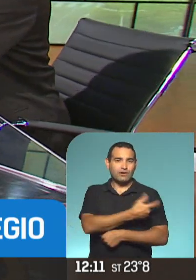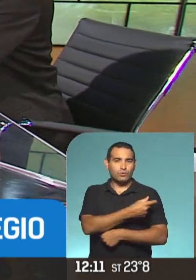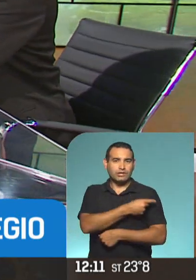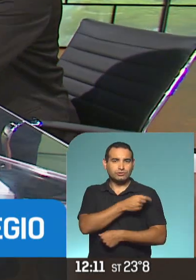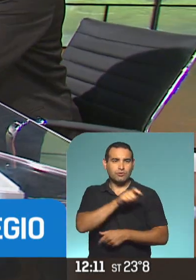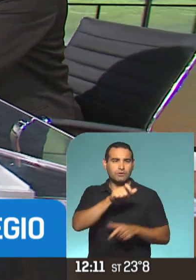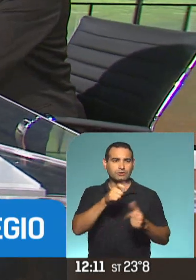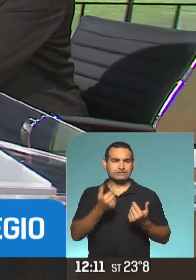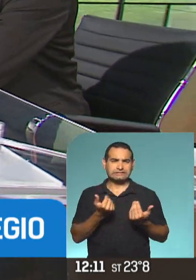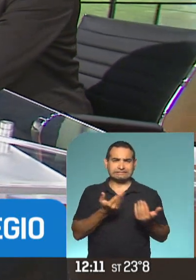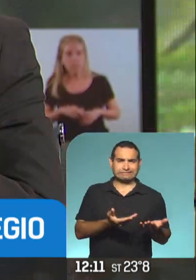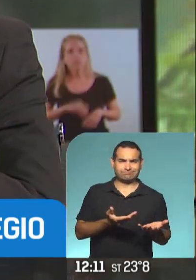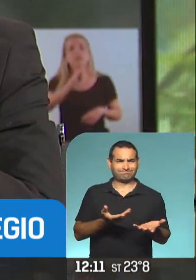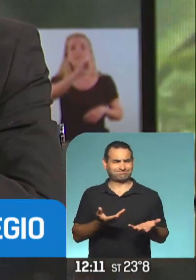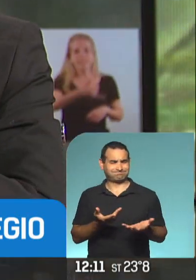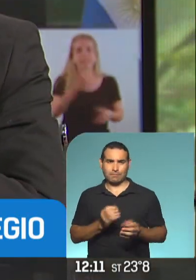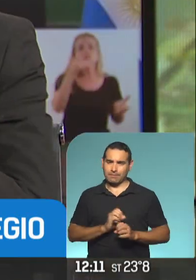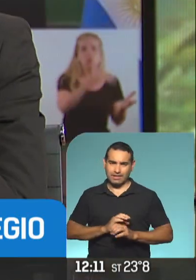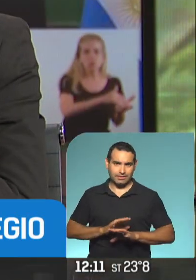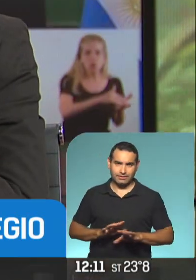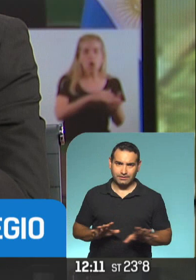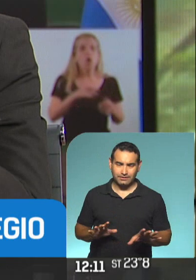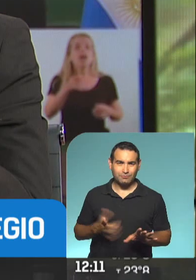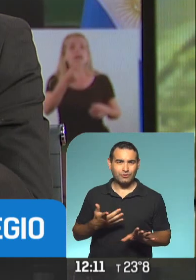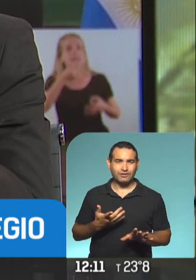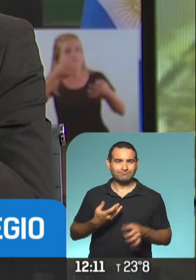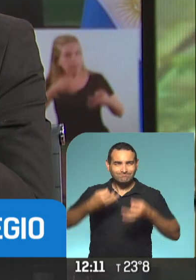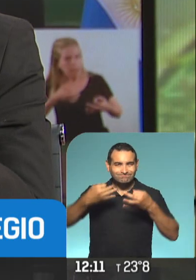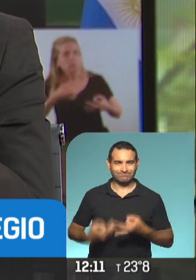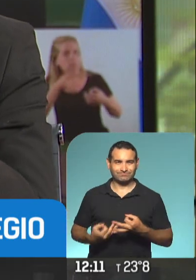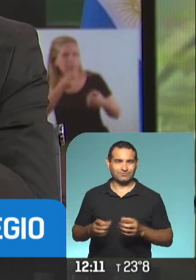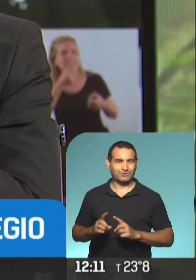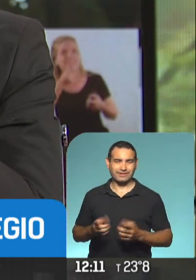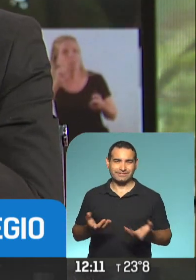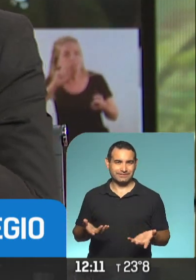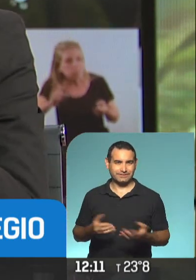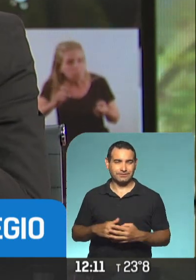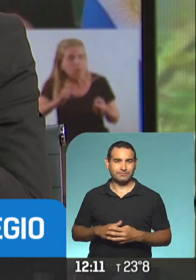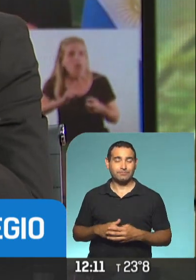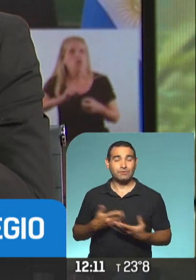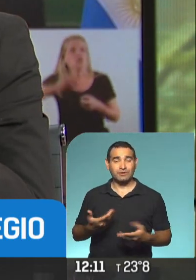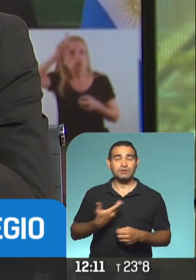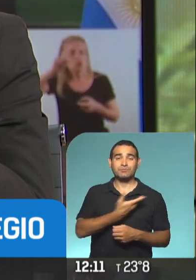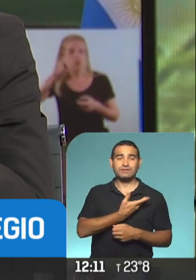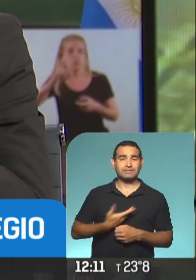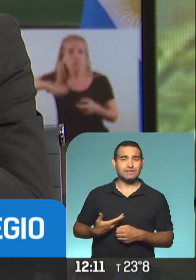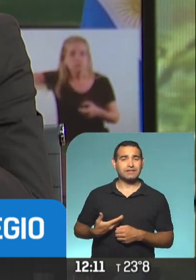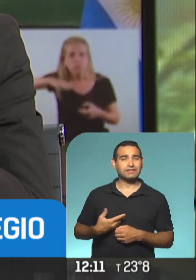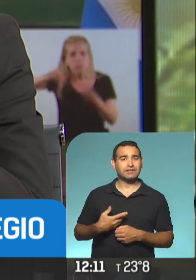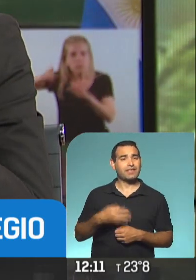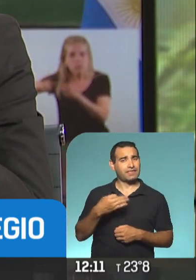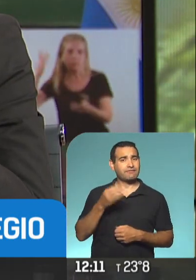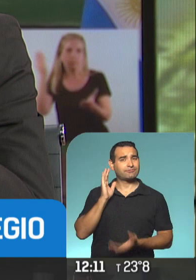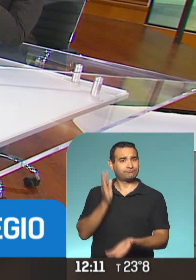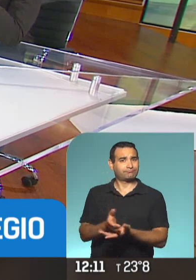vacunación cae muy mal. Y además porque éticamente no tiene perdón. En ese sentido creo que el presidente debería haber sido más condenatorio.